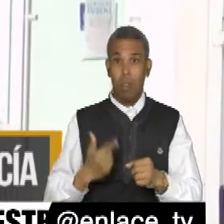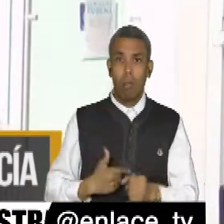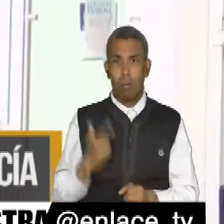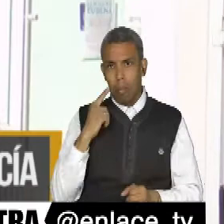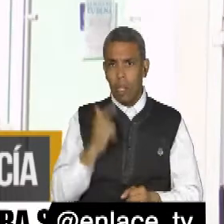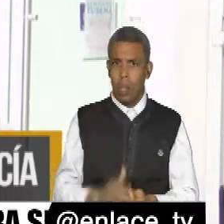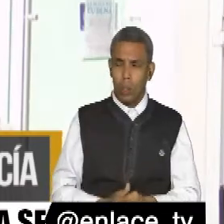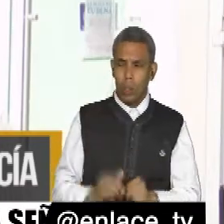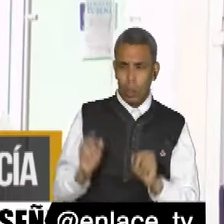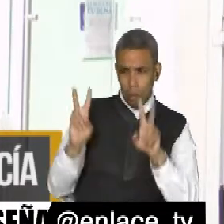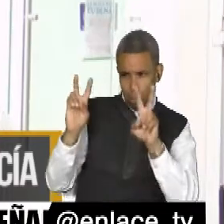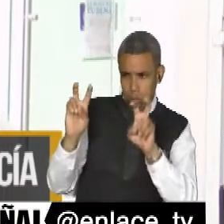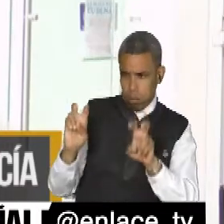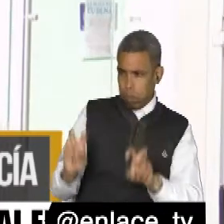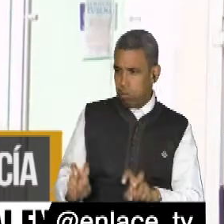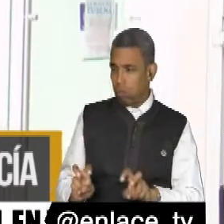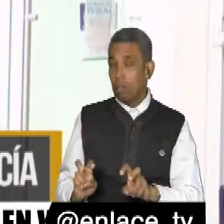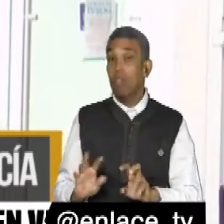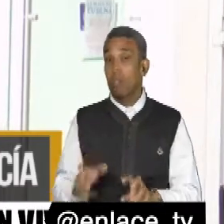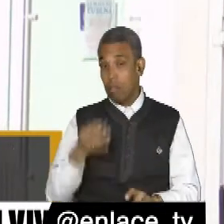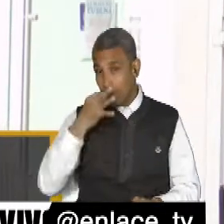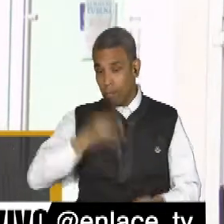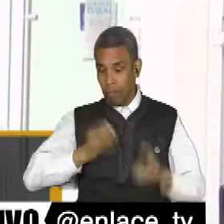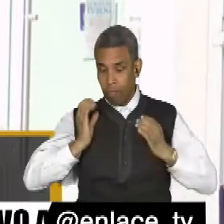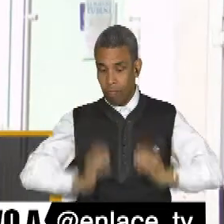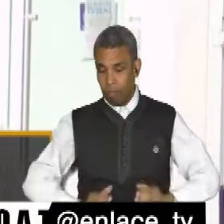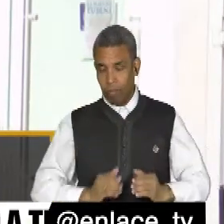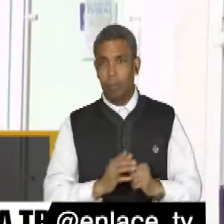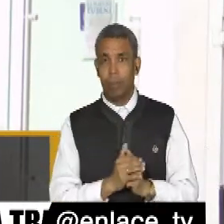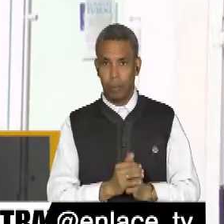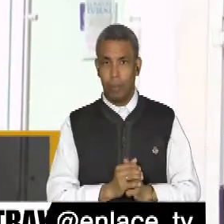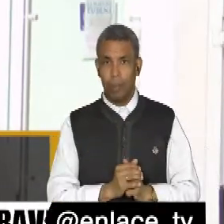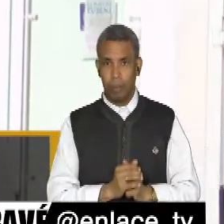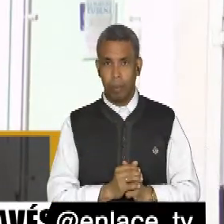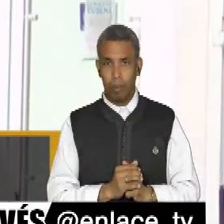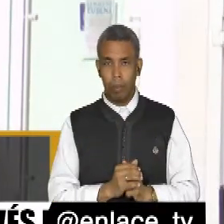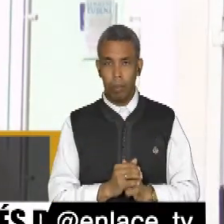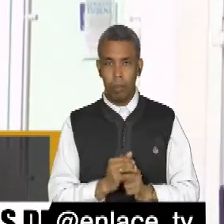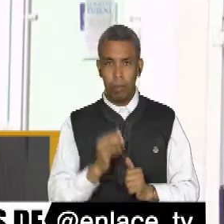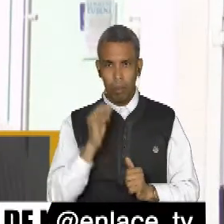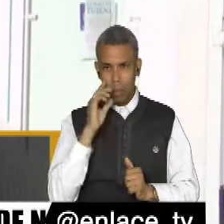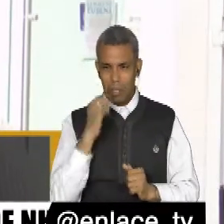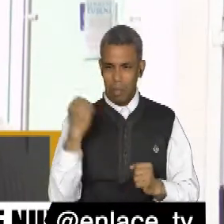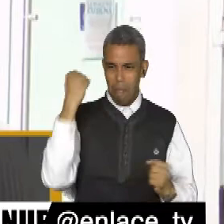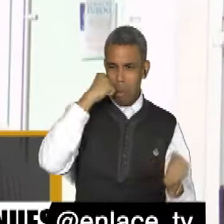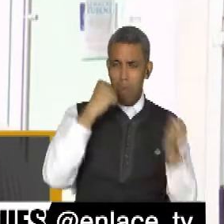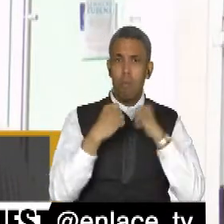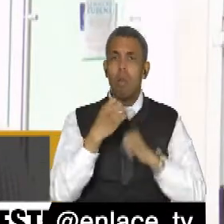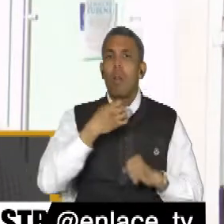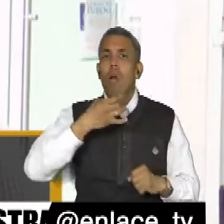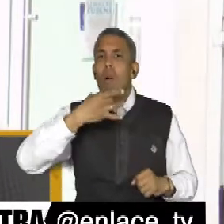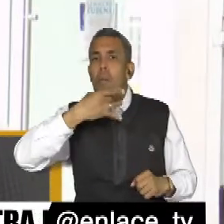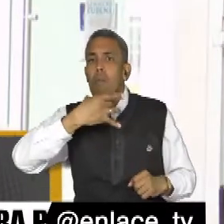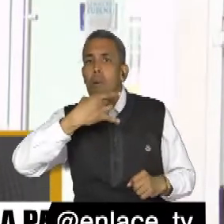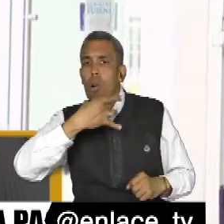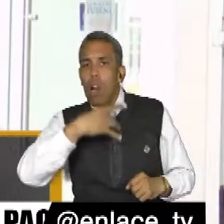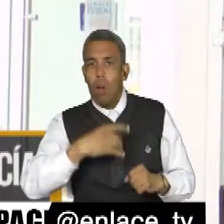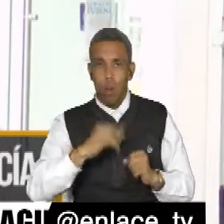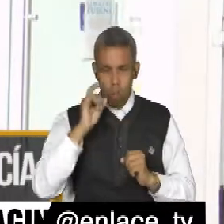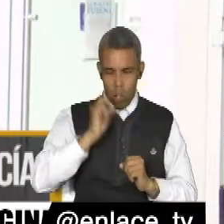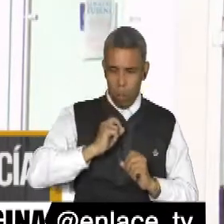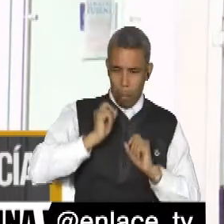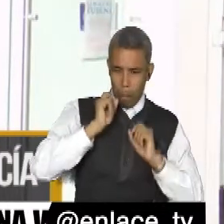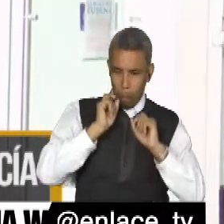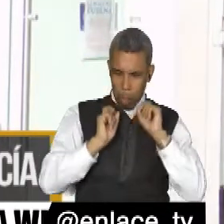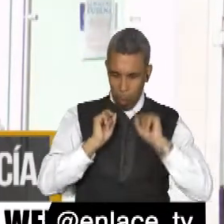mi hermano tiene, dice el médico que de pronto puede tener una fractura en la mano, ¿sí? Él tiene también síntomas de golpes